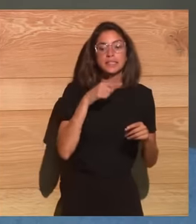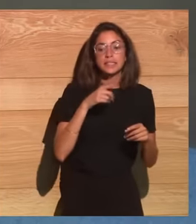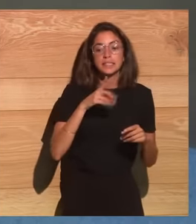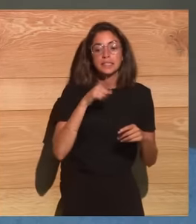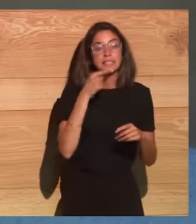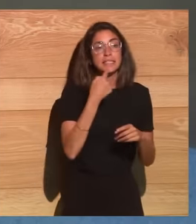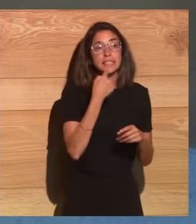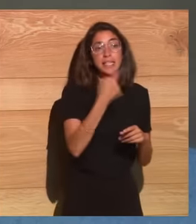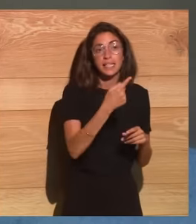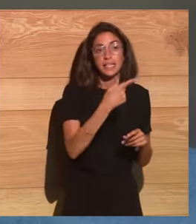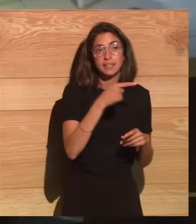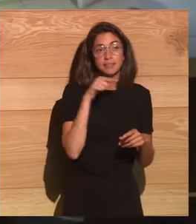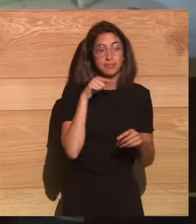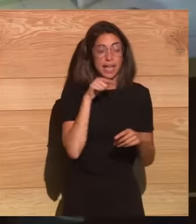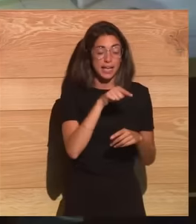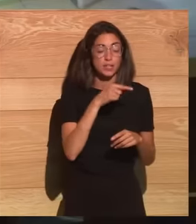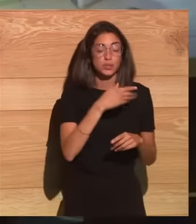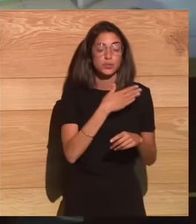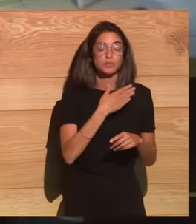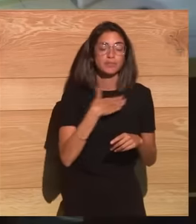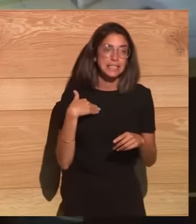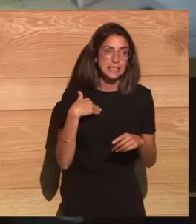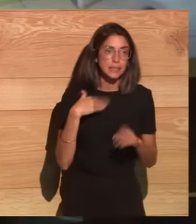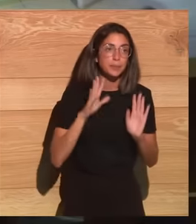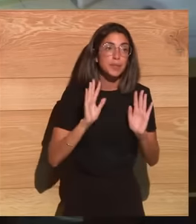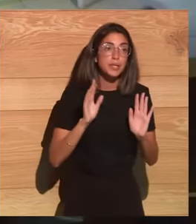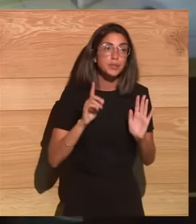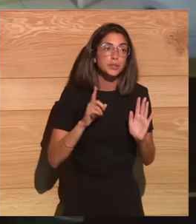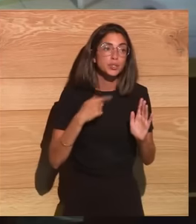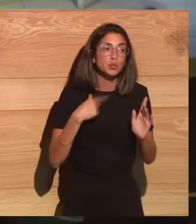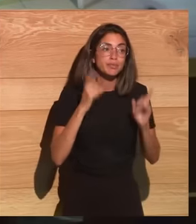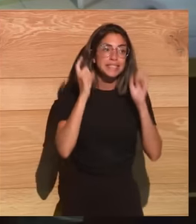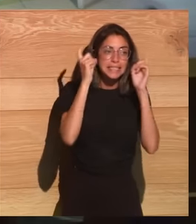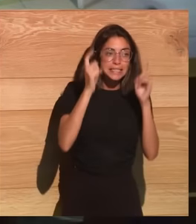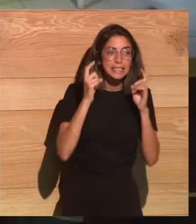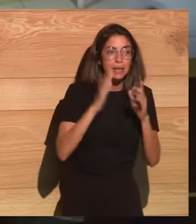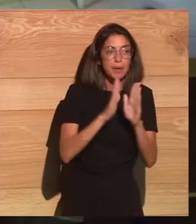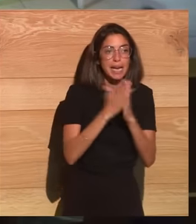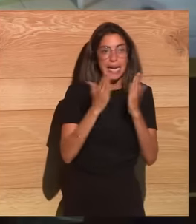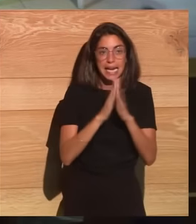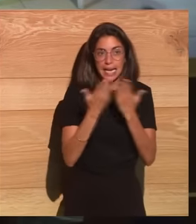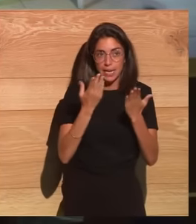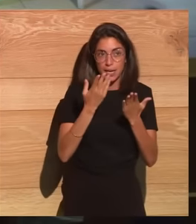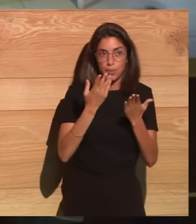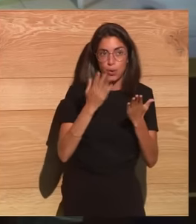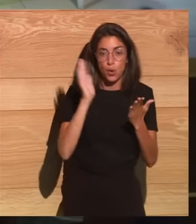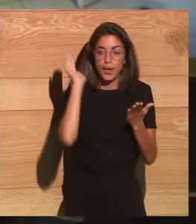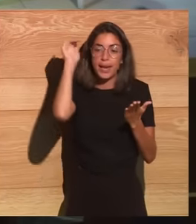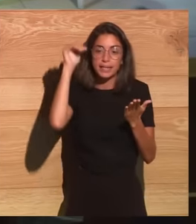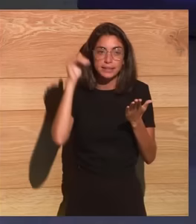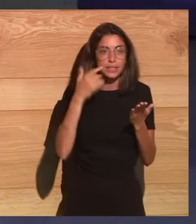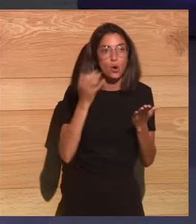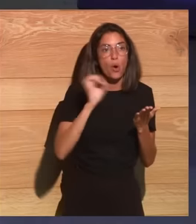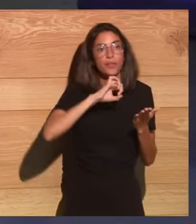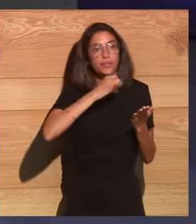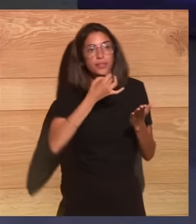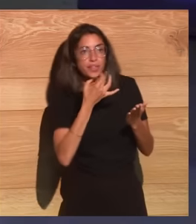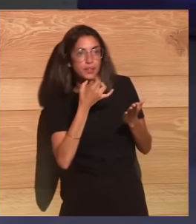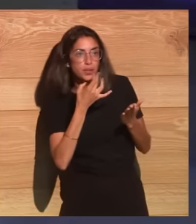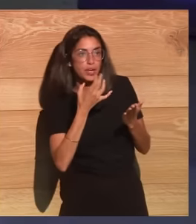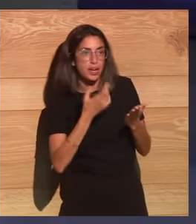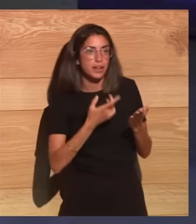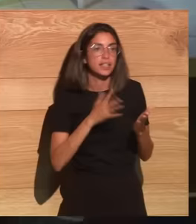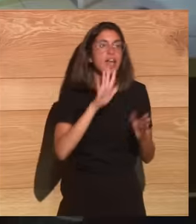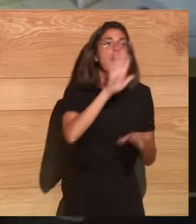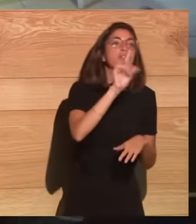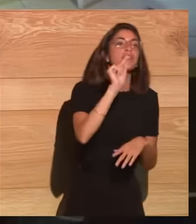Y luego... Me buscaba la vida para que me lo hicieran. Lo intentaba buscar en el libro de latín, con el diccionario de latín. Y a los 5 minutos decía,